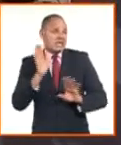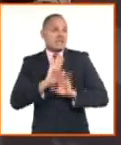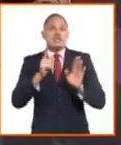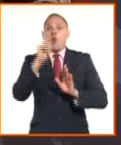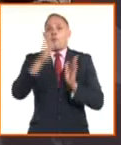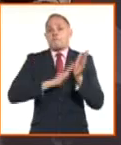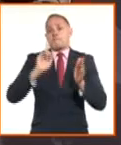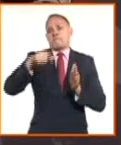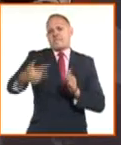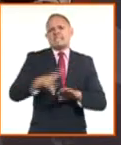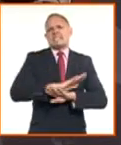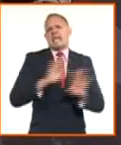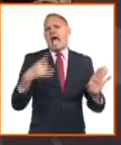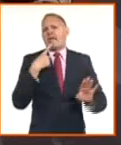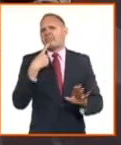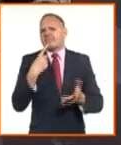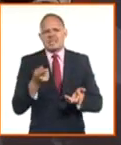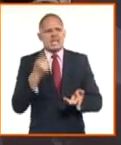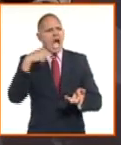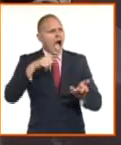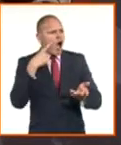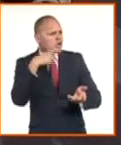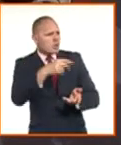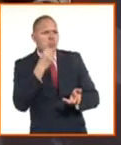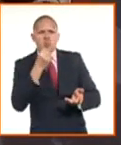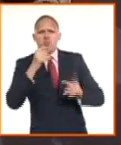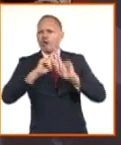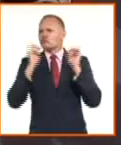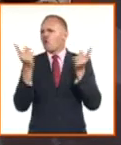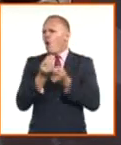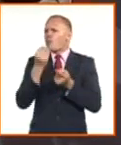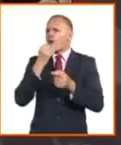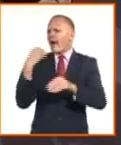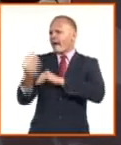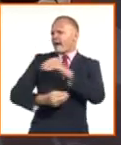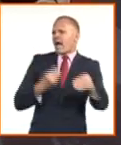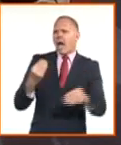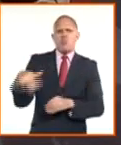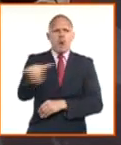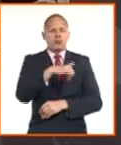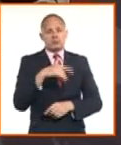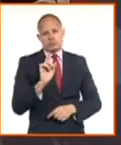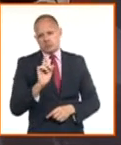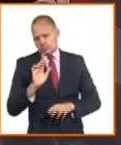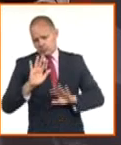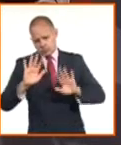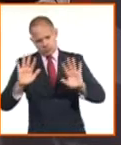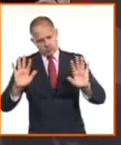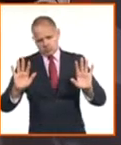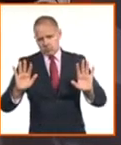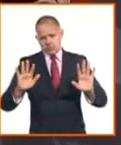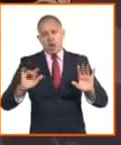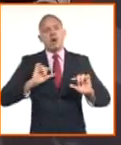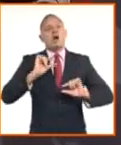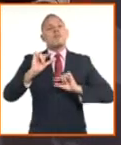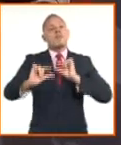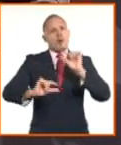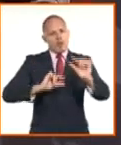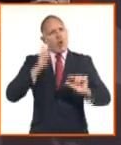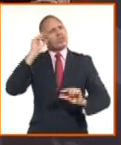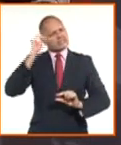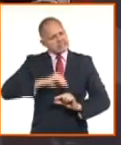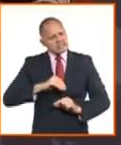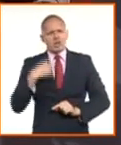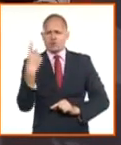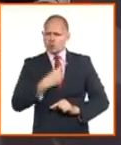no devalúan la moneda y ponen toda la economía a trabajar con ese tipo de cambio? No es así. Nosotros tenemos que dar el tipo de cambio único, pero sabemos cómo tenemos que avanzar